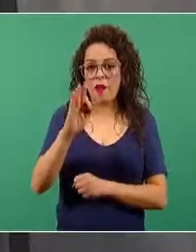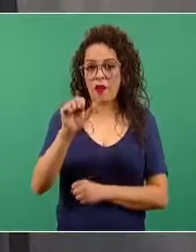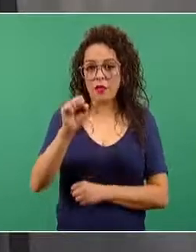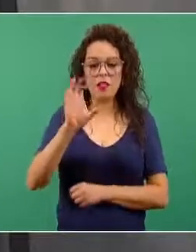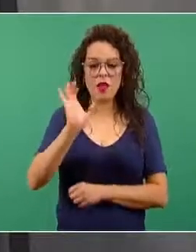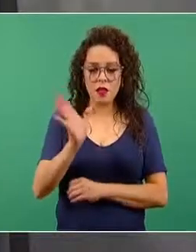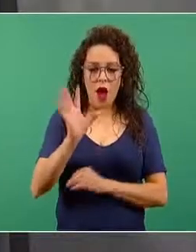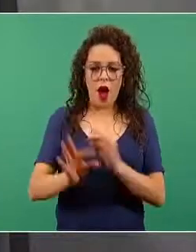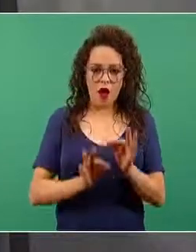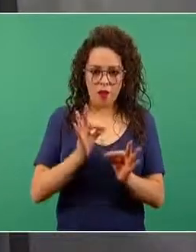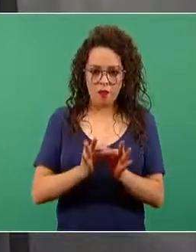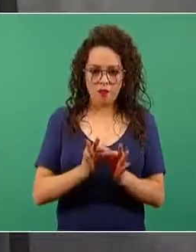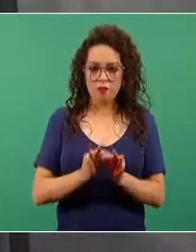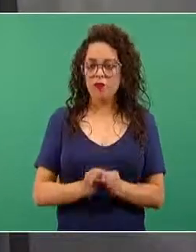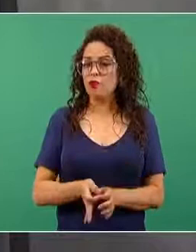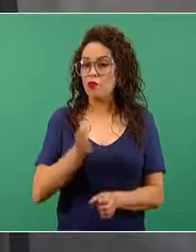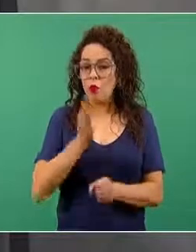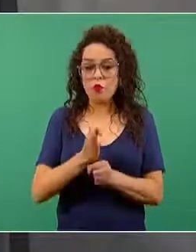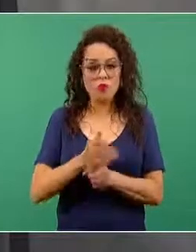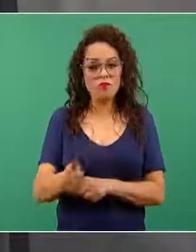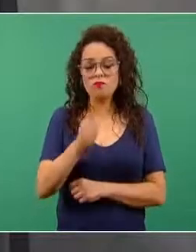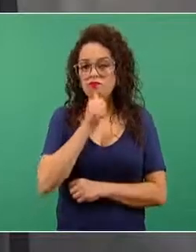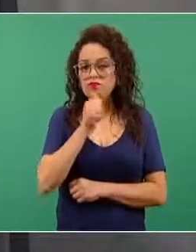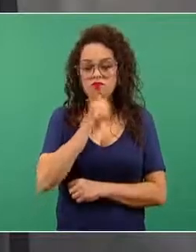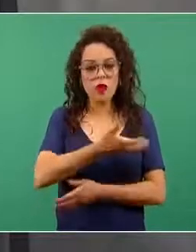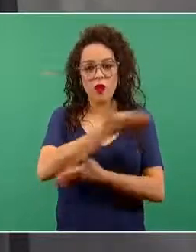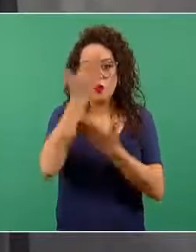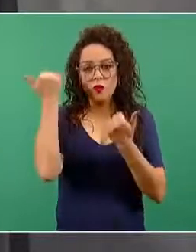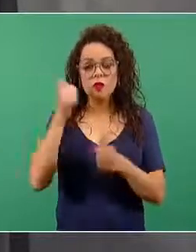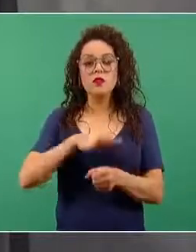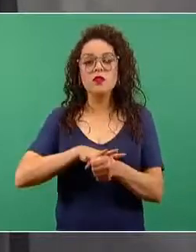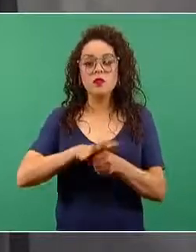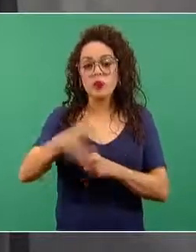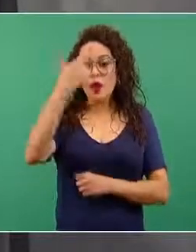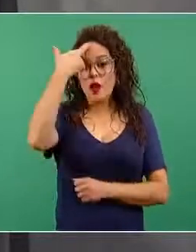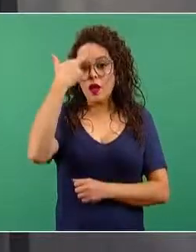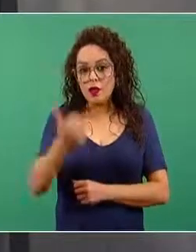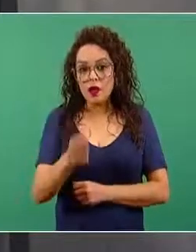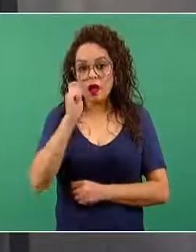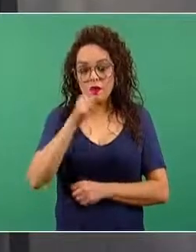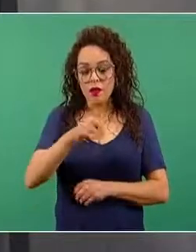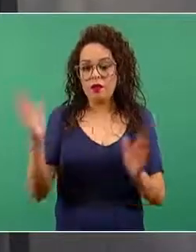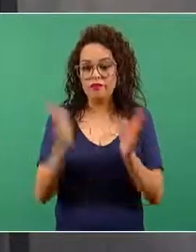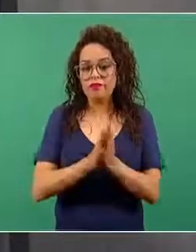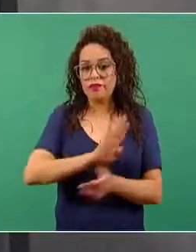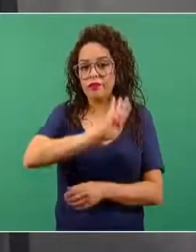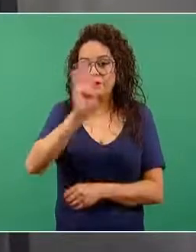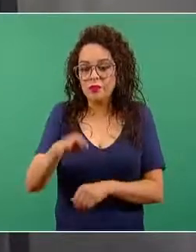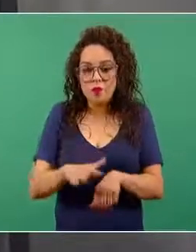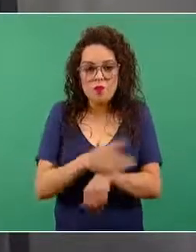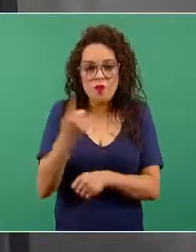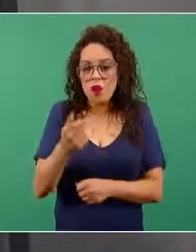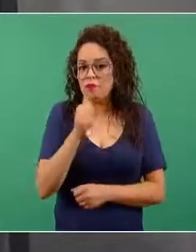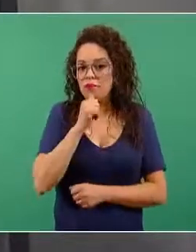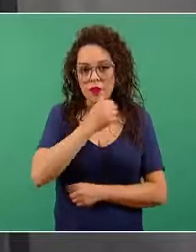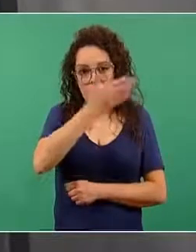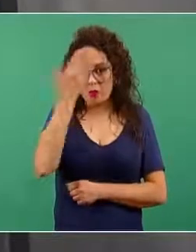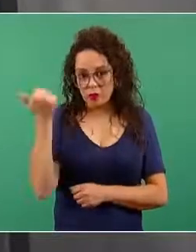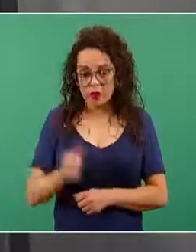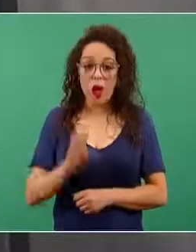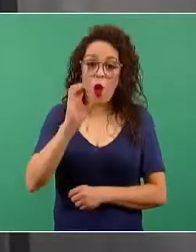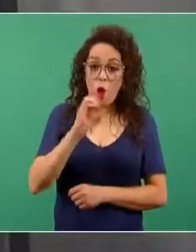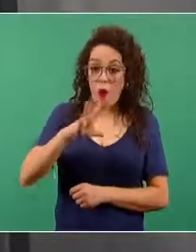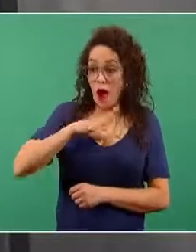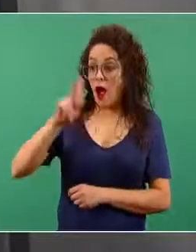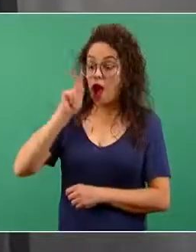momento no existe ningún hallazgo evidente de cuál podría ser la causa directa de muerte. Tampoco hay evidencia que sugiera